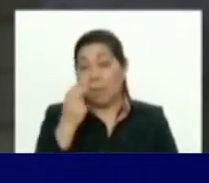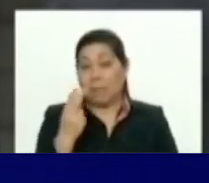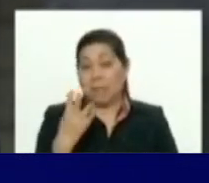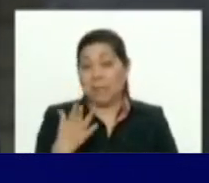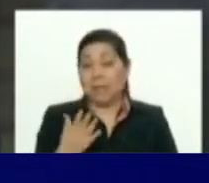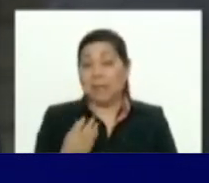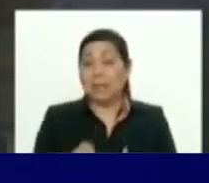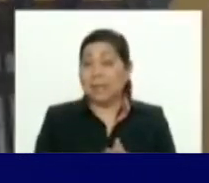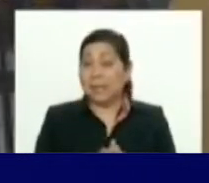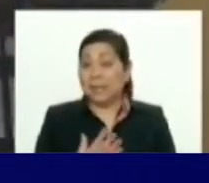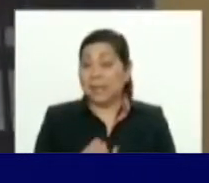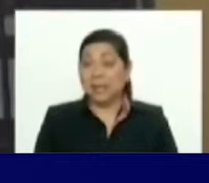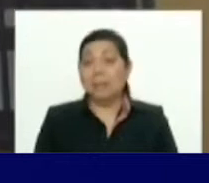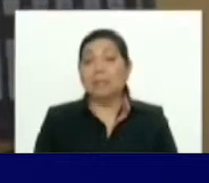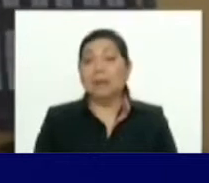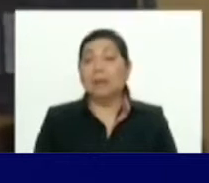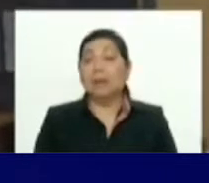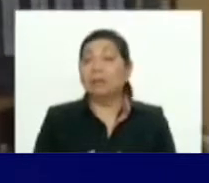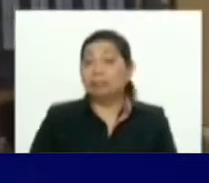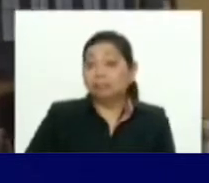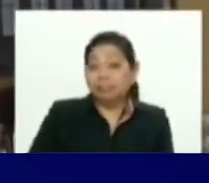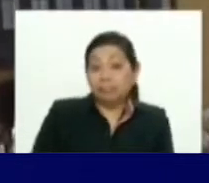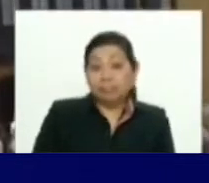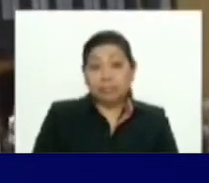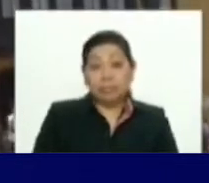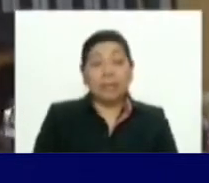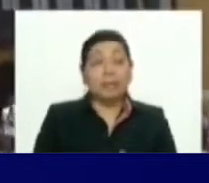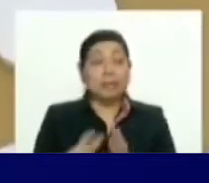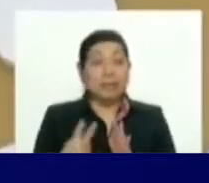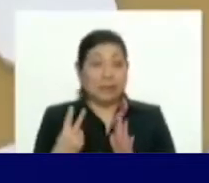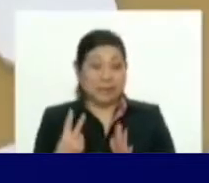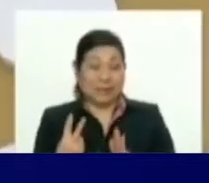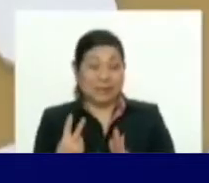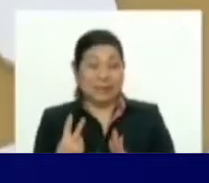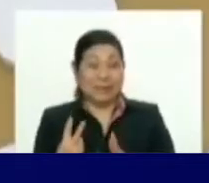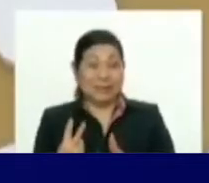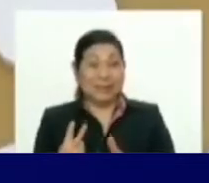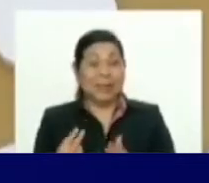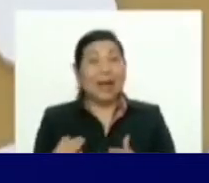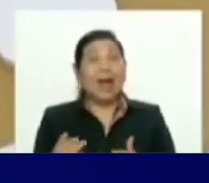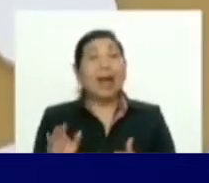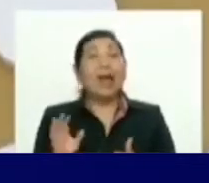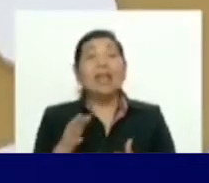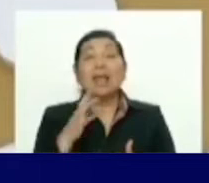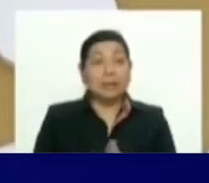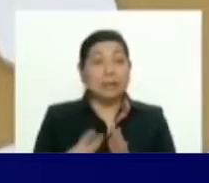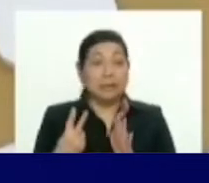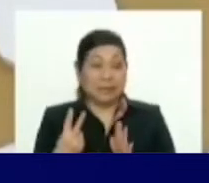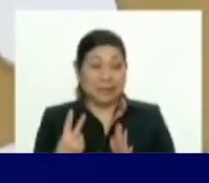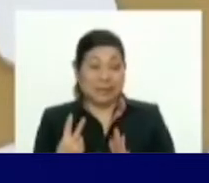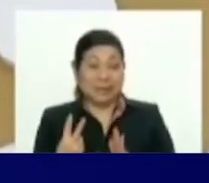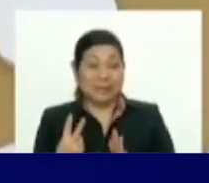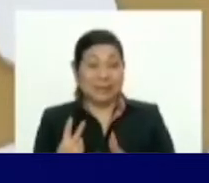El presidente del Jurado Nacional de Elecciones, Jorge Luis Salas Arenas, confirmó que este 25 de septiembre